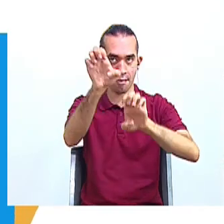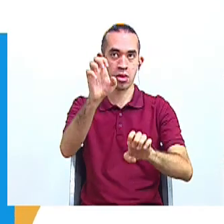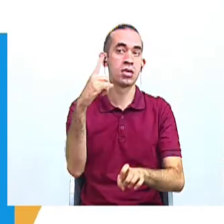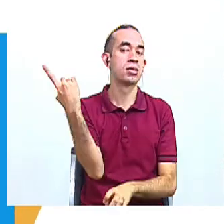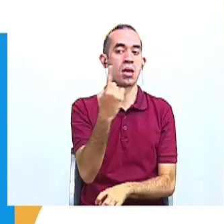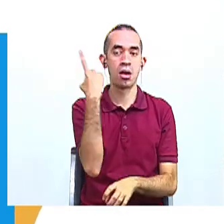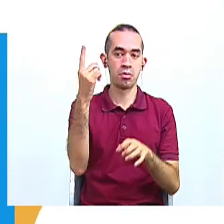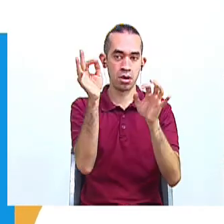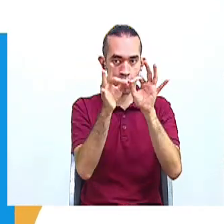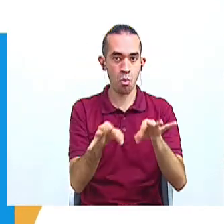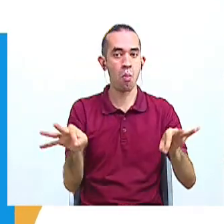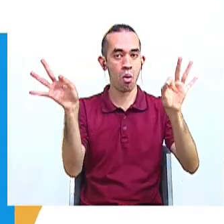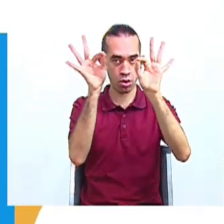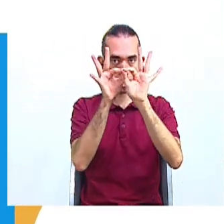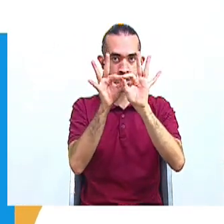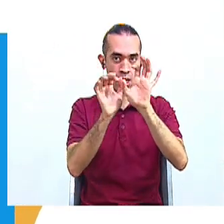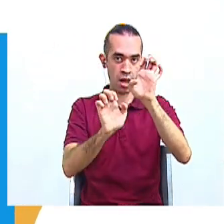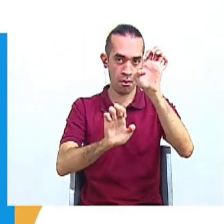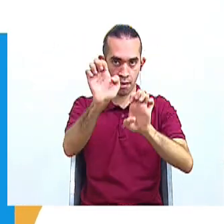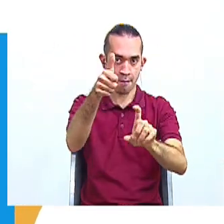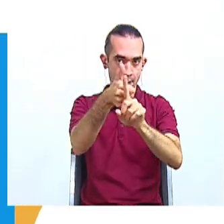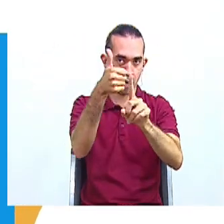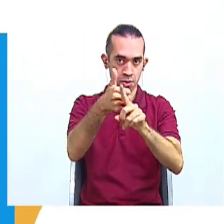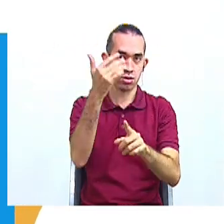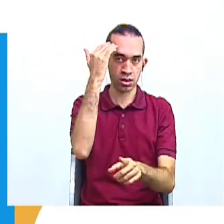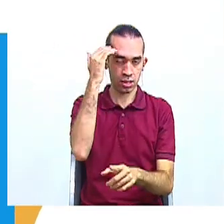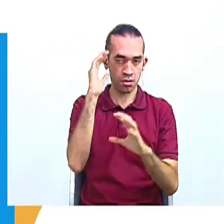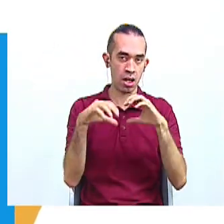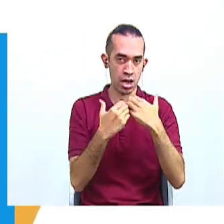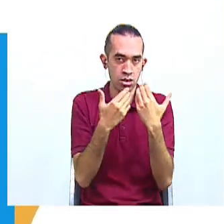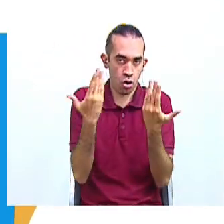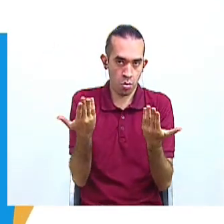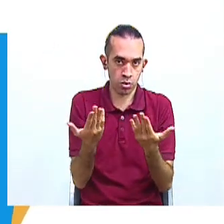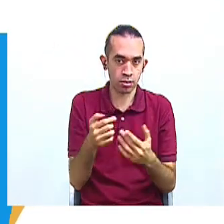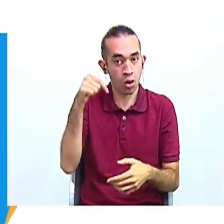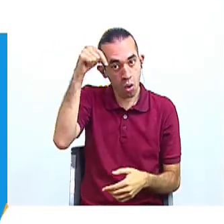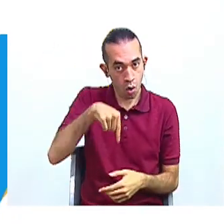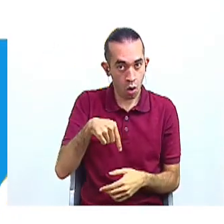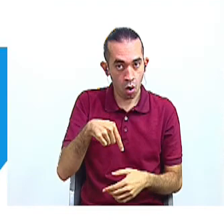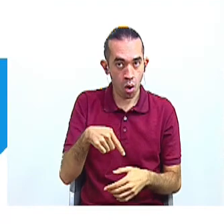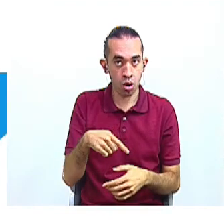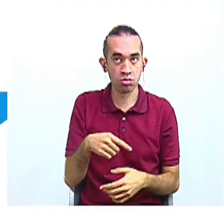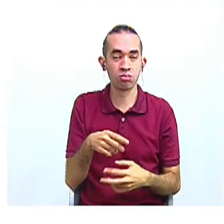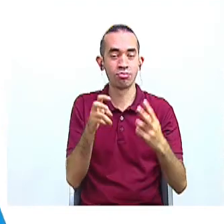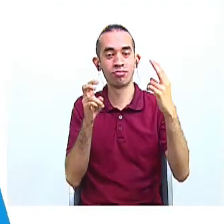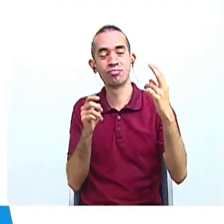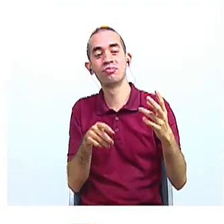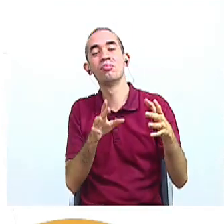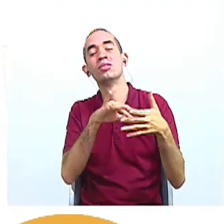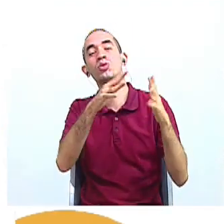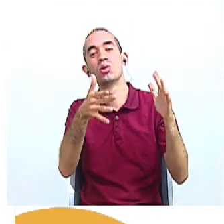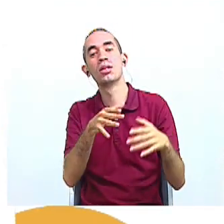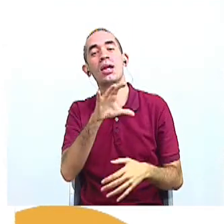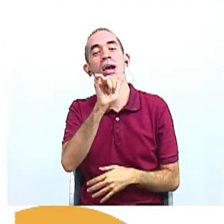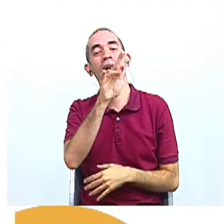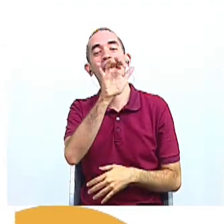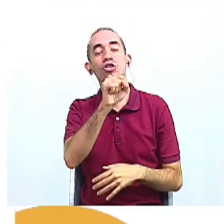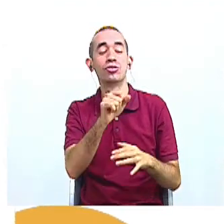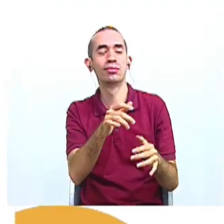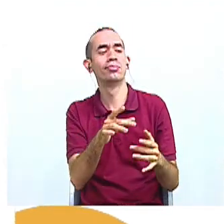es importante autoevaluar para ver cómo estuvo la clase. Y el día de hoy me acompaña Carlitos, mi estudiante